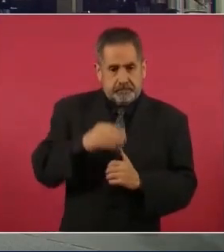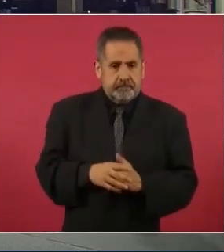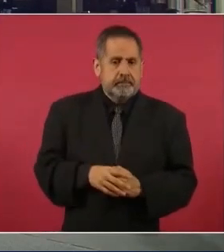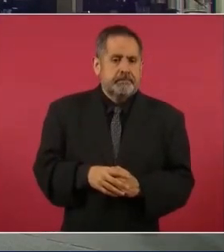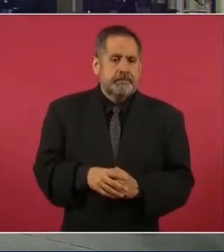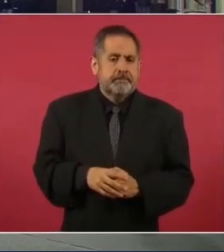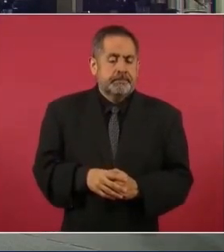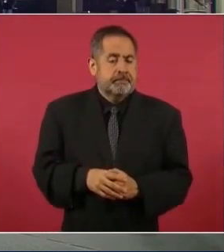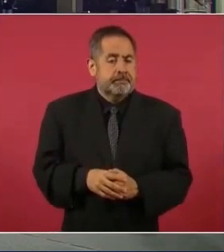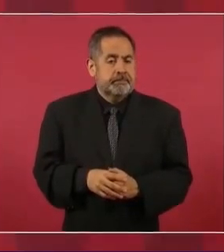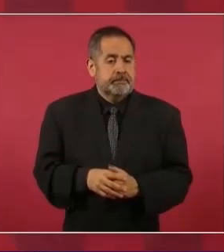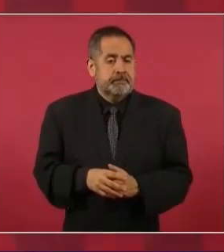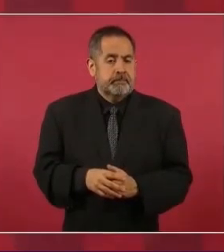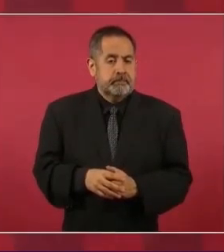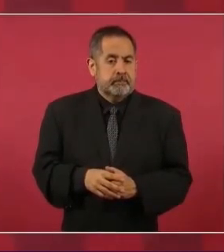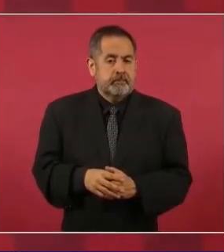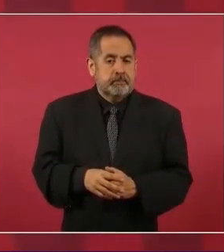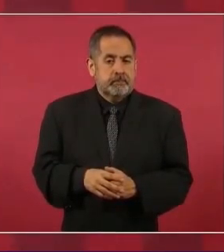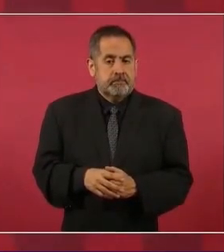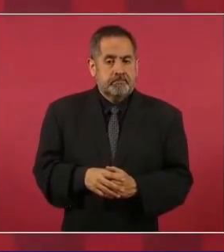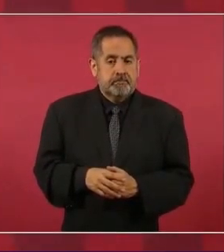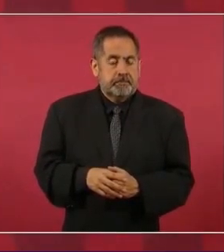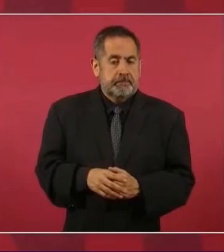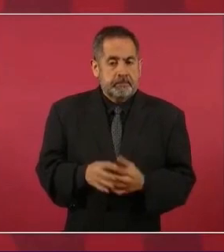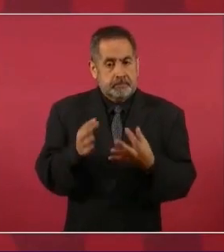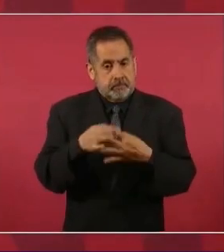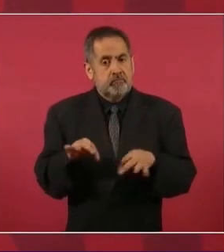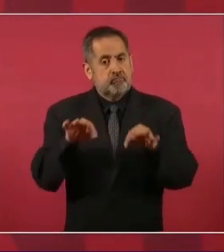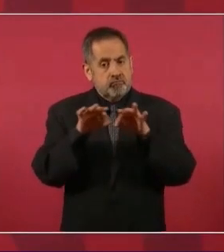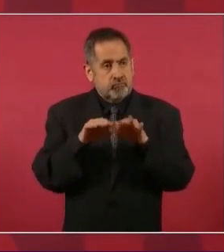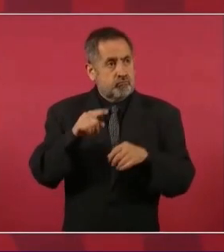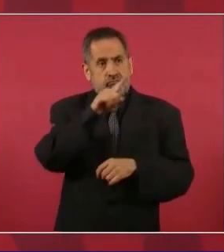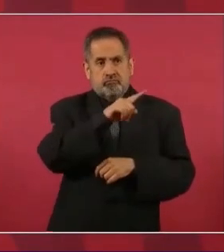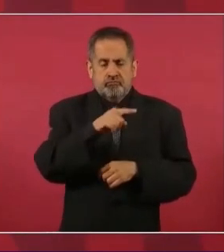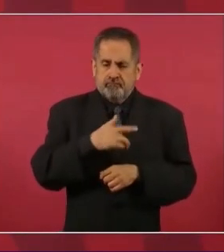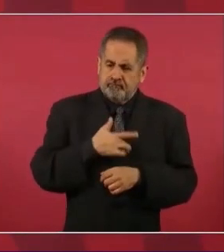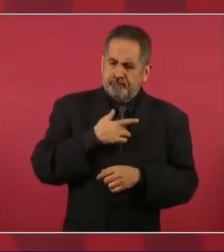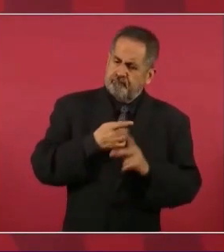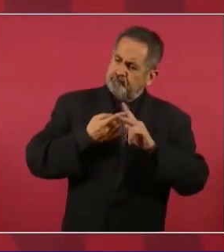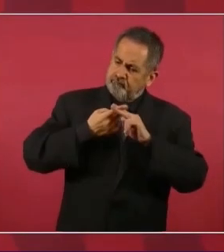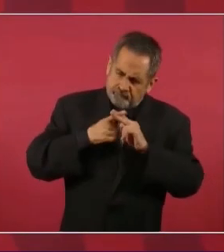es importante que estén tomando esta iniciativa,